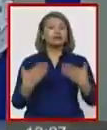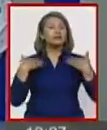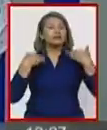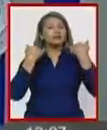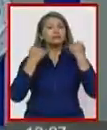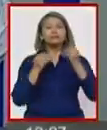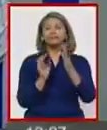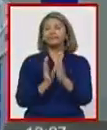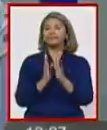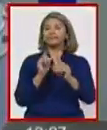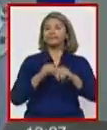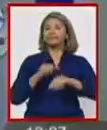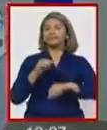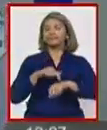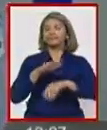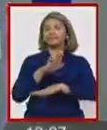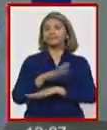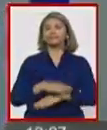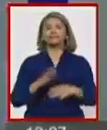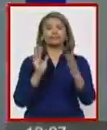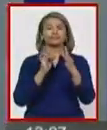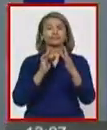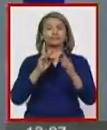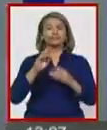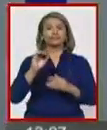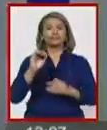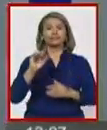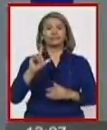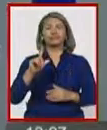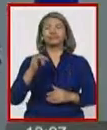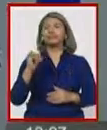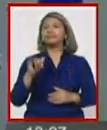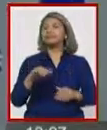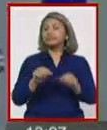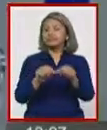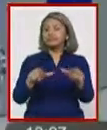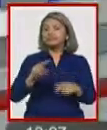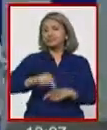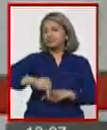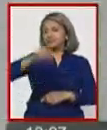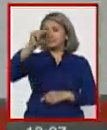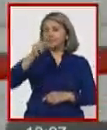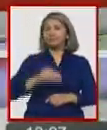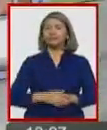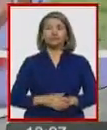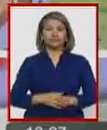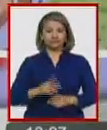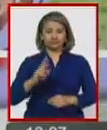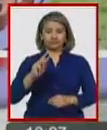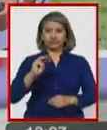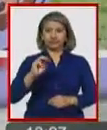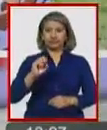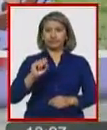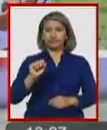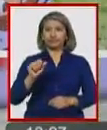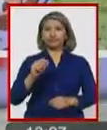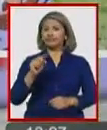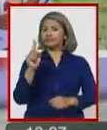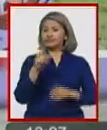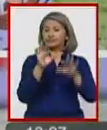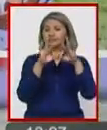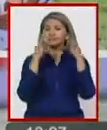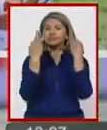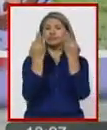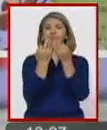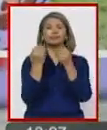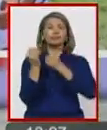Tenemos información en directo a esta hora de la tarde. Establecemos contacto con Rolly Méndez, que se encuentra en la zona norte, en la urbanización El Remanso, precisamente, donde una